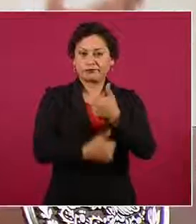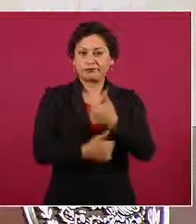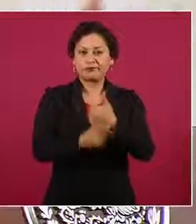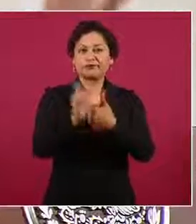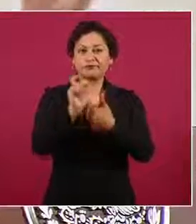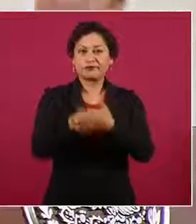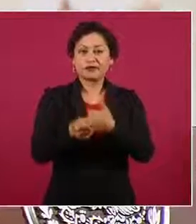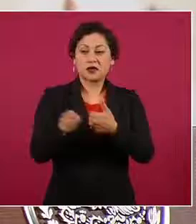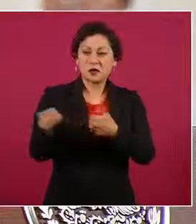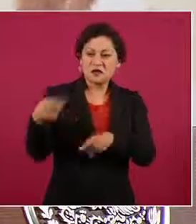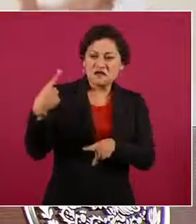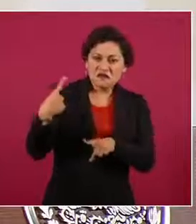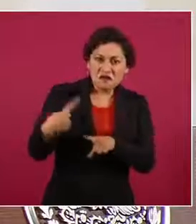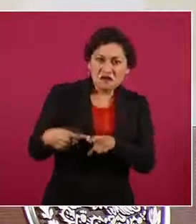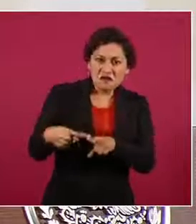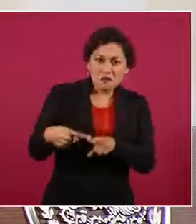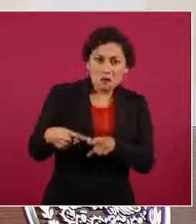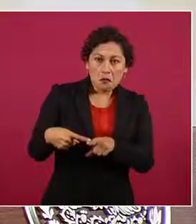de la nada